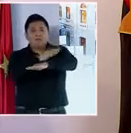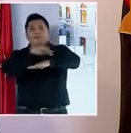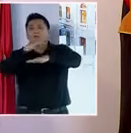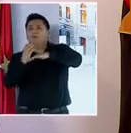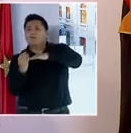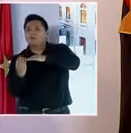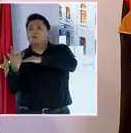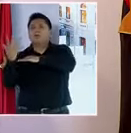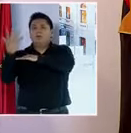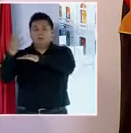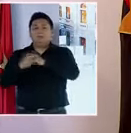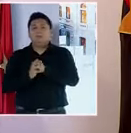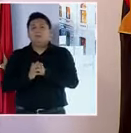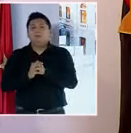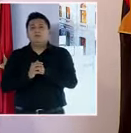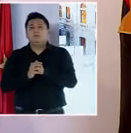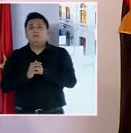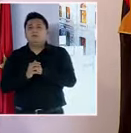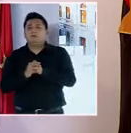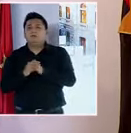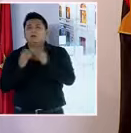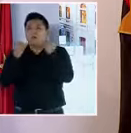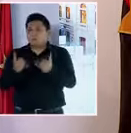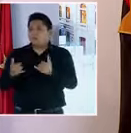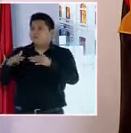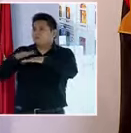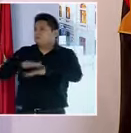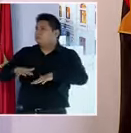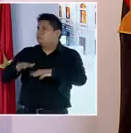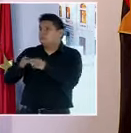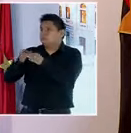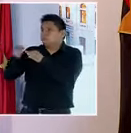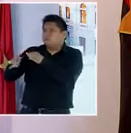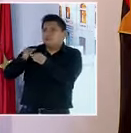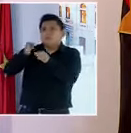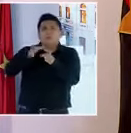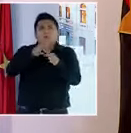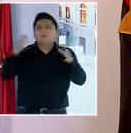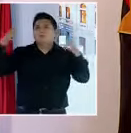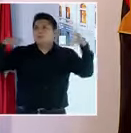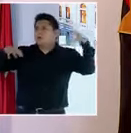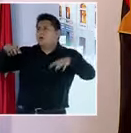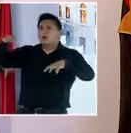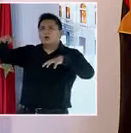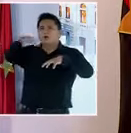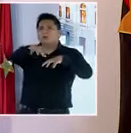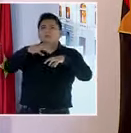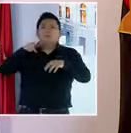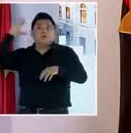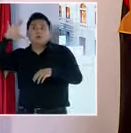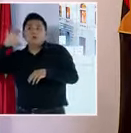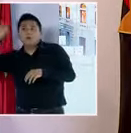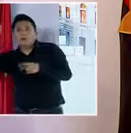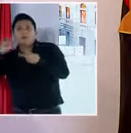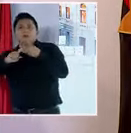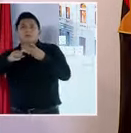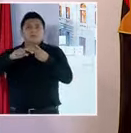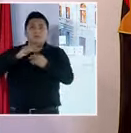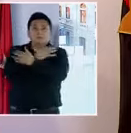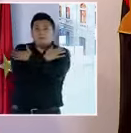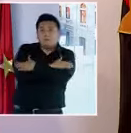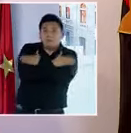Algodonal. Somos un territorio de regiones, la región de Ocaña, de Pamplona, la